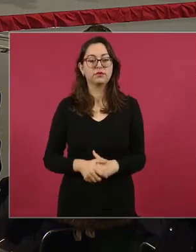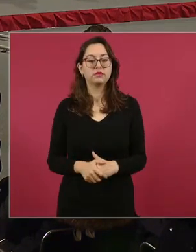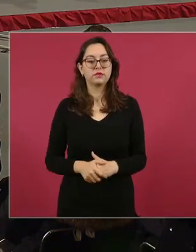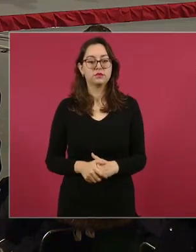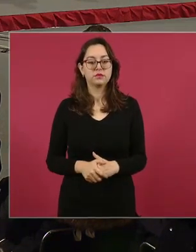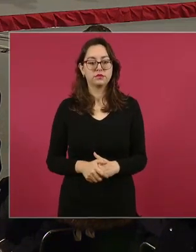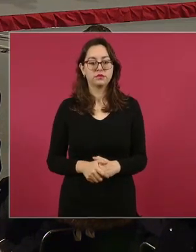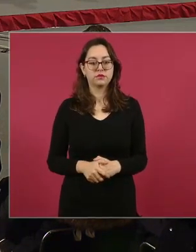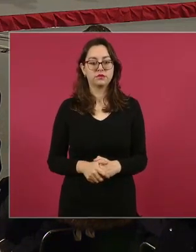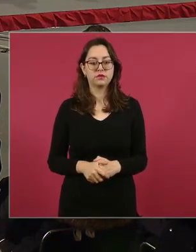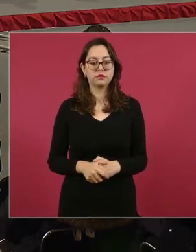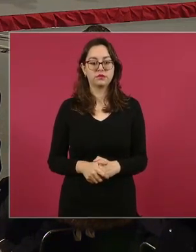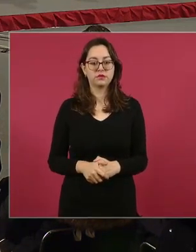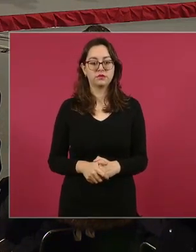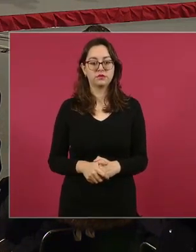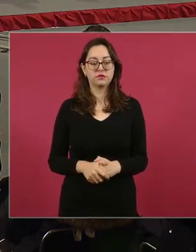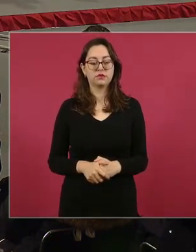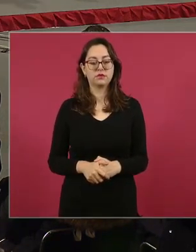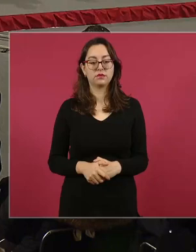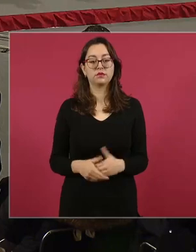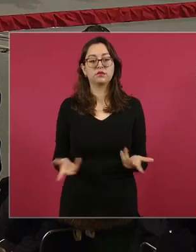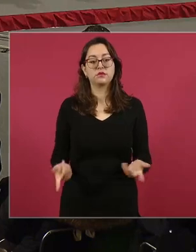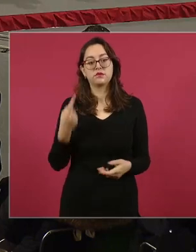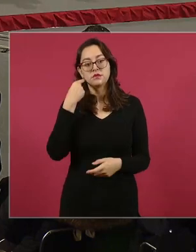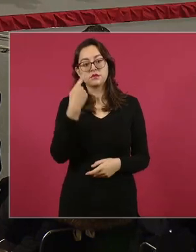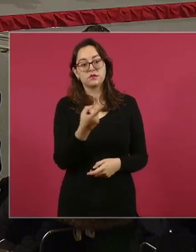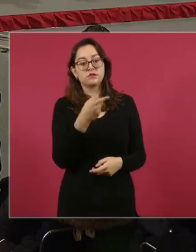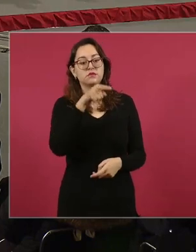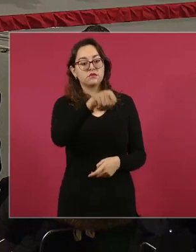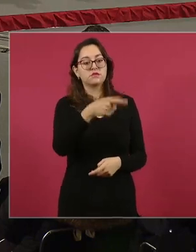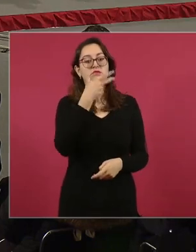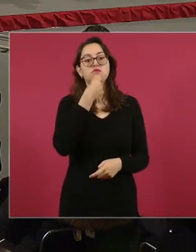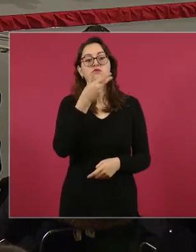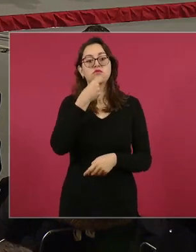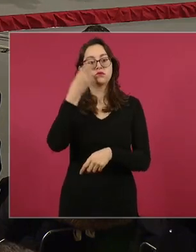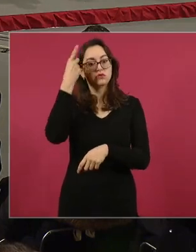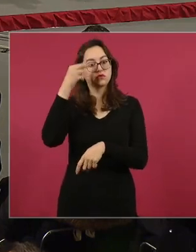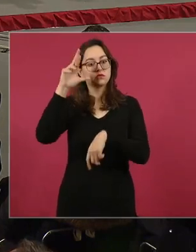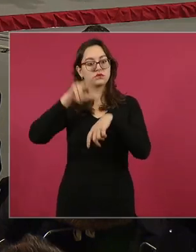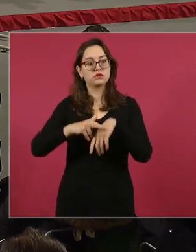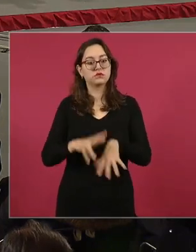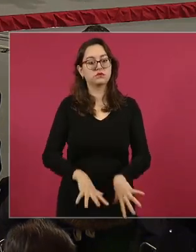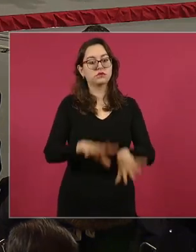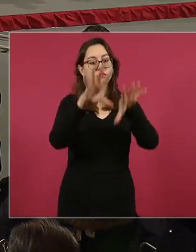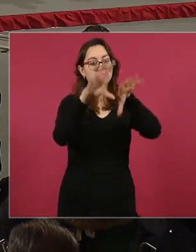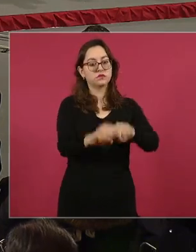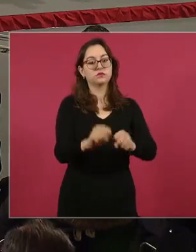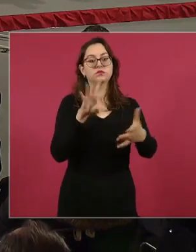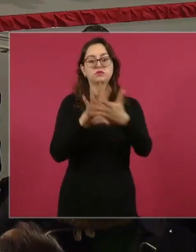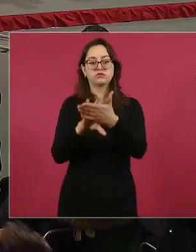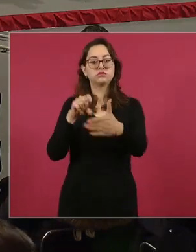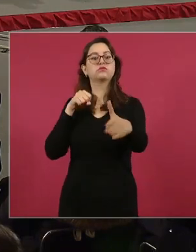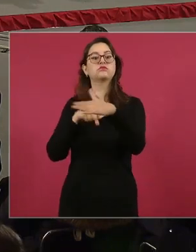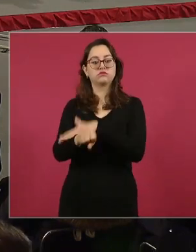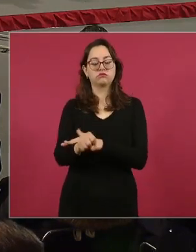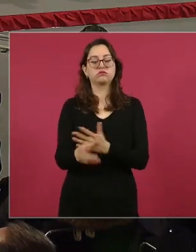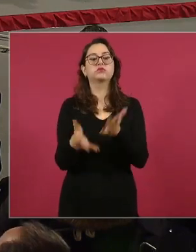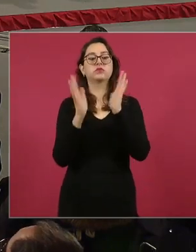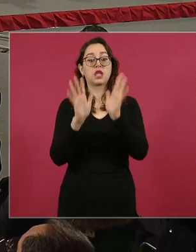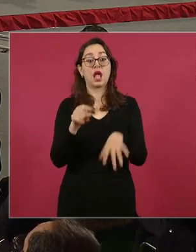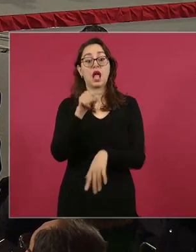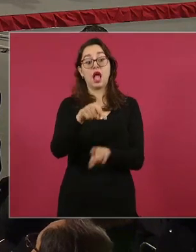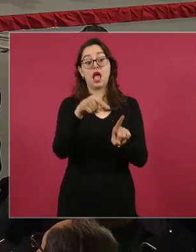Información y aquí están las imágenes además del momento de la detención de este sujeto. De este sujeto que fue el